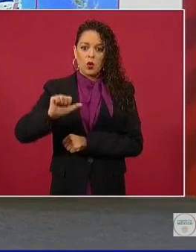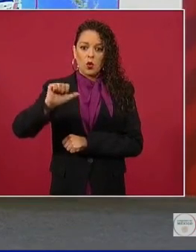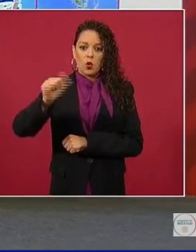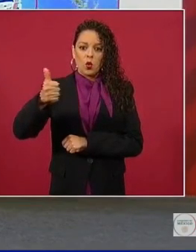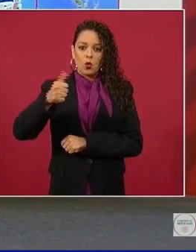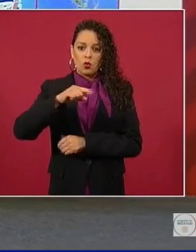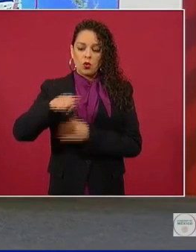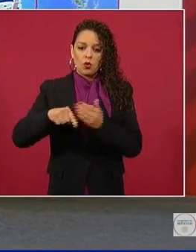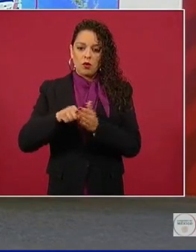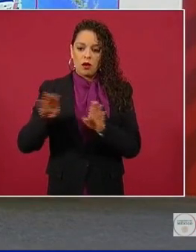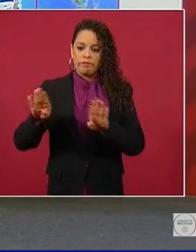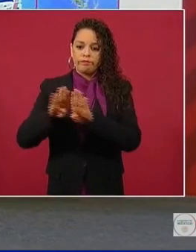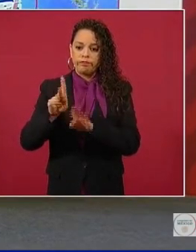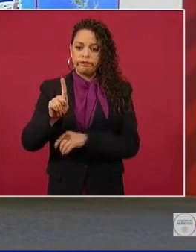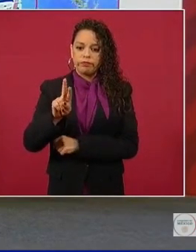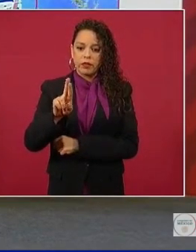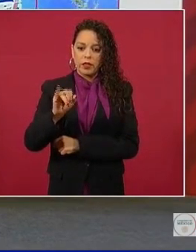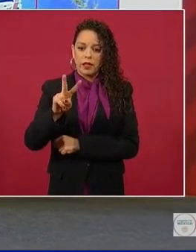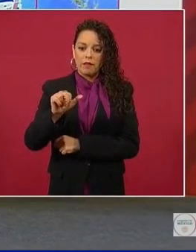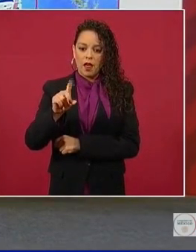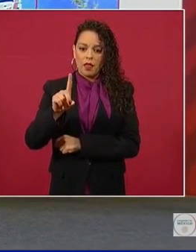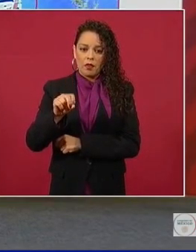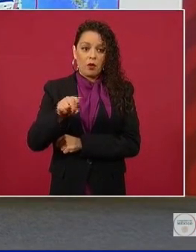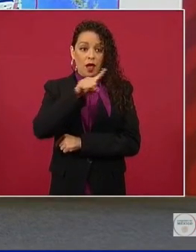ella vivía en la privada chalco